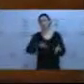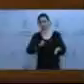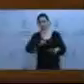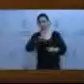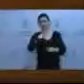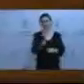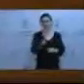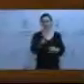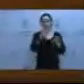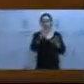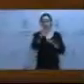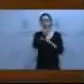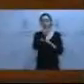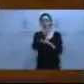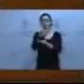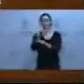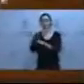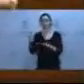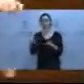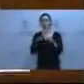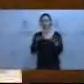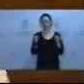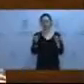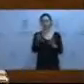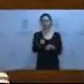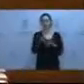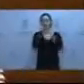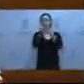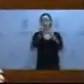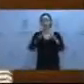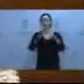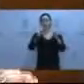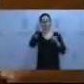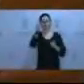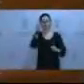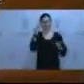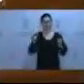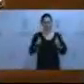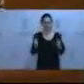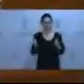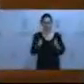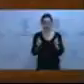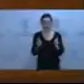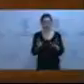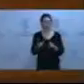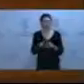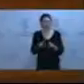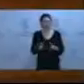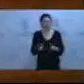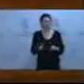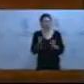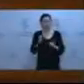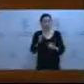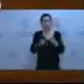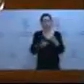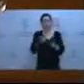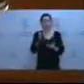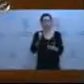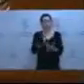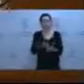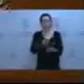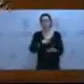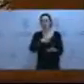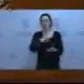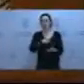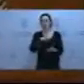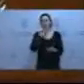buzoneamos por Asturias y le contábamos a los asturianos que no se lo pueden permitir las familias y no conviene